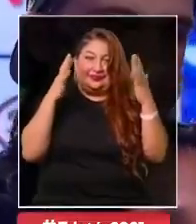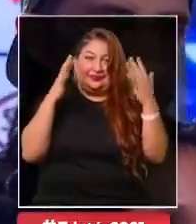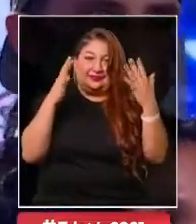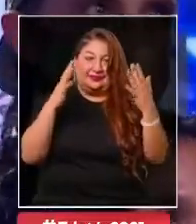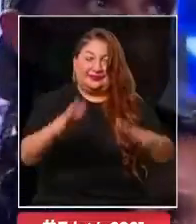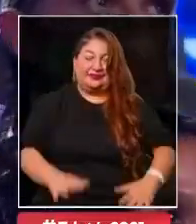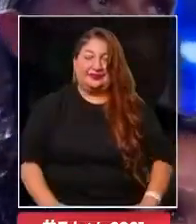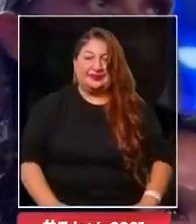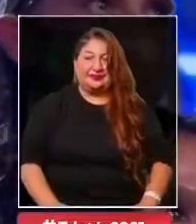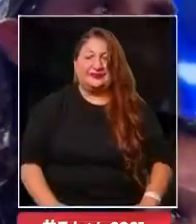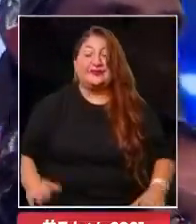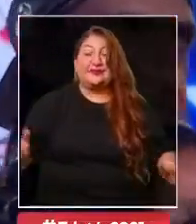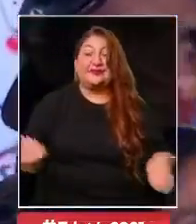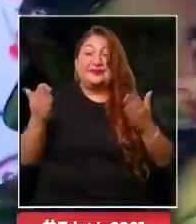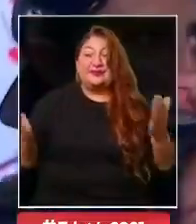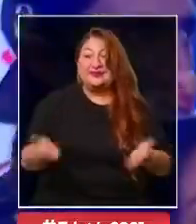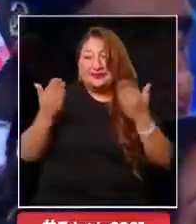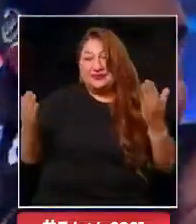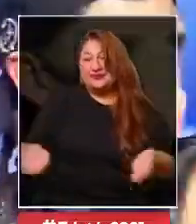no